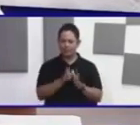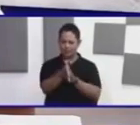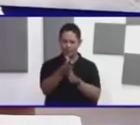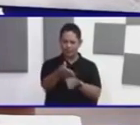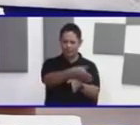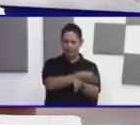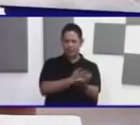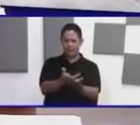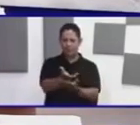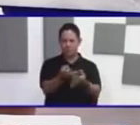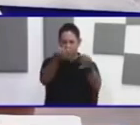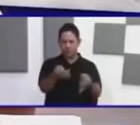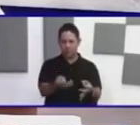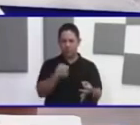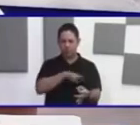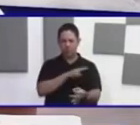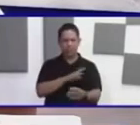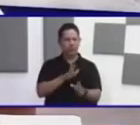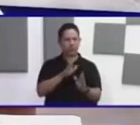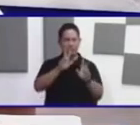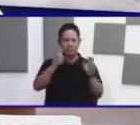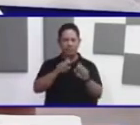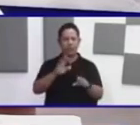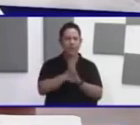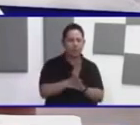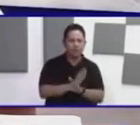seguridad decíamos, tenemos un problema, secretario de Salud,